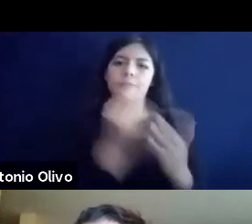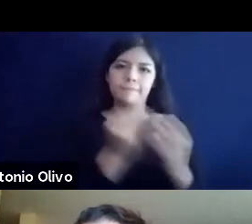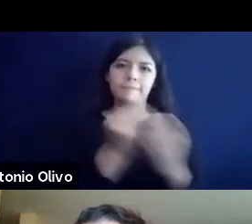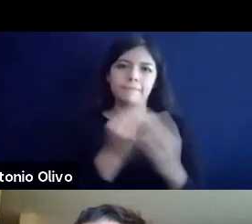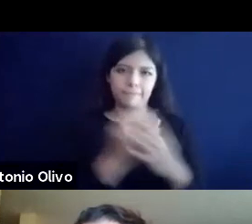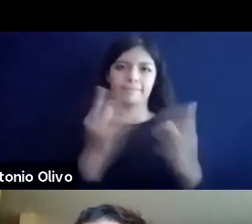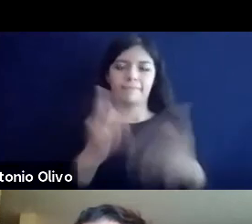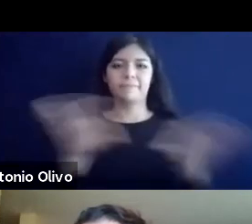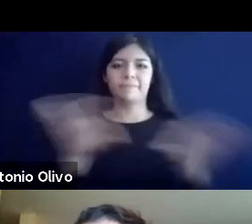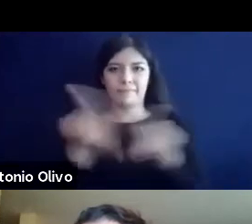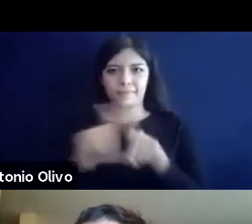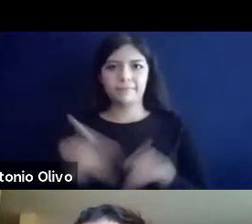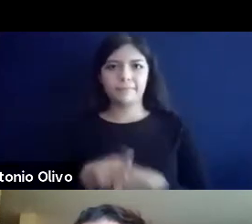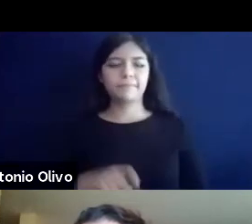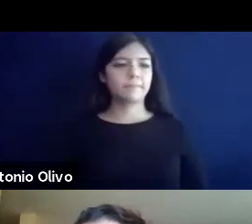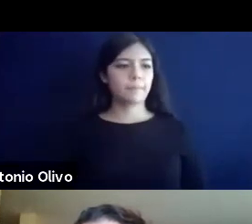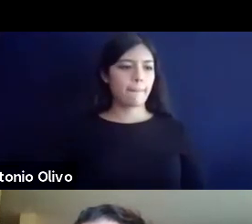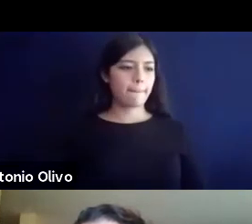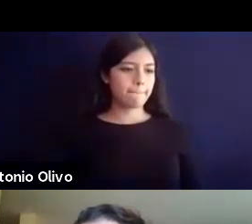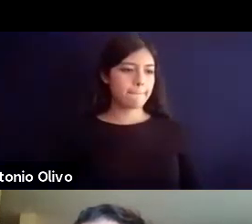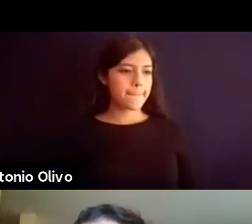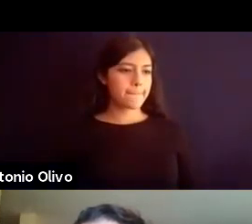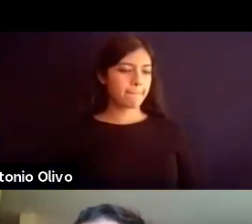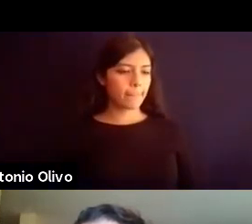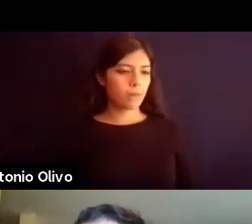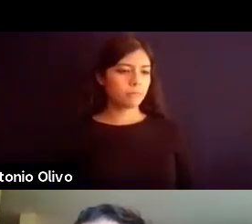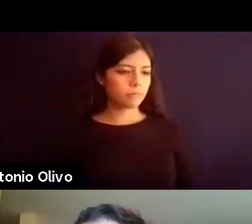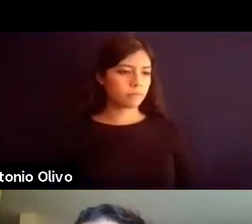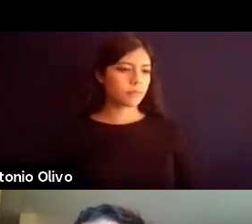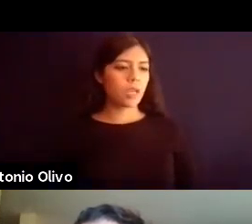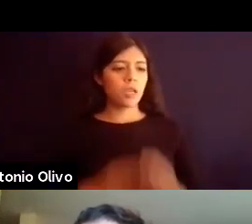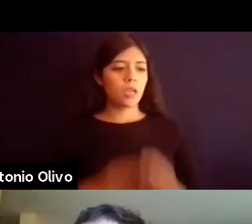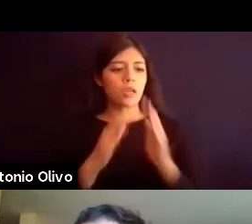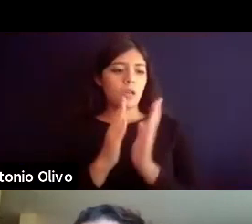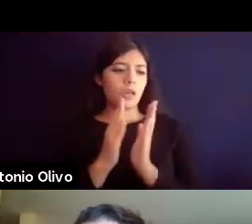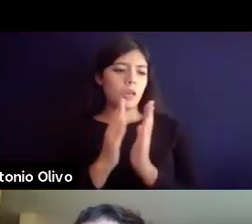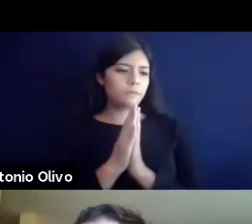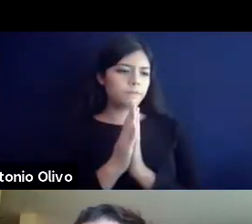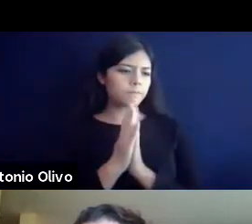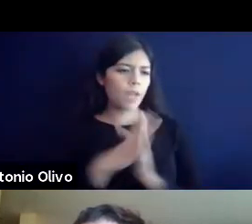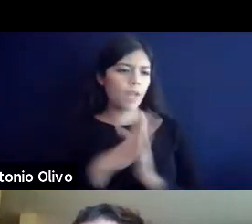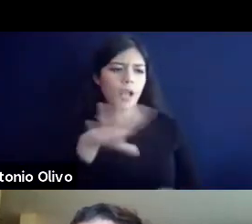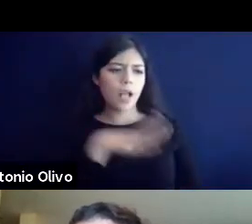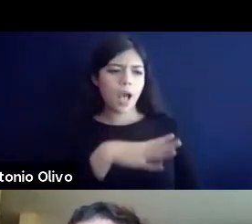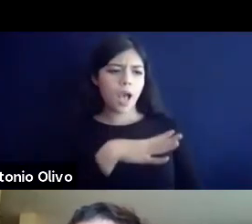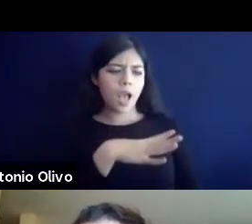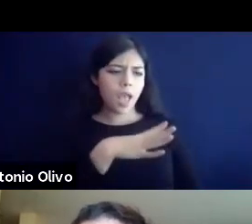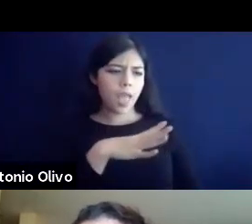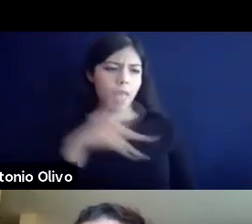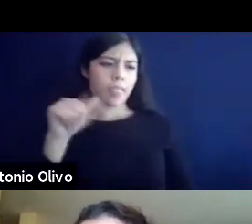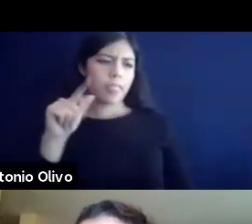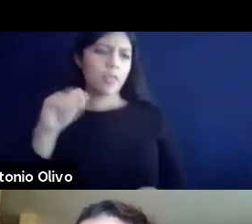¿no? Me piden que si les pueden poner los datos de contacto en el chat, por favor.